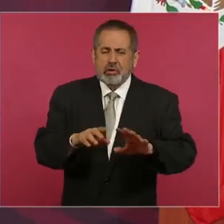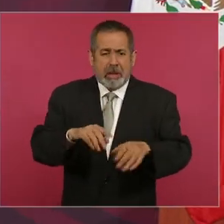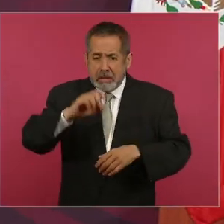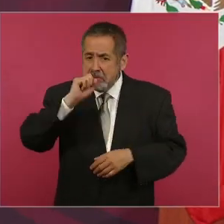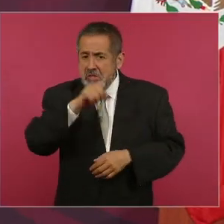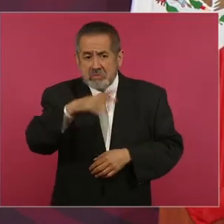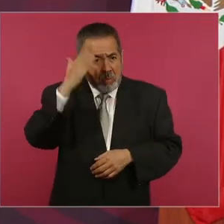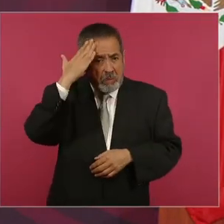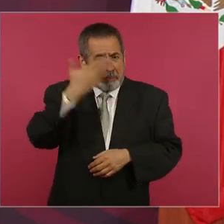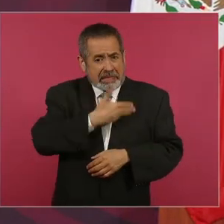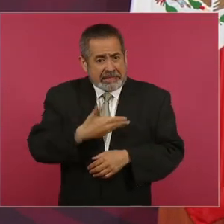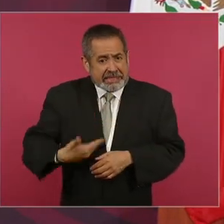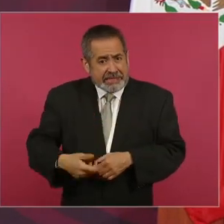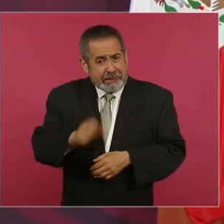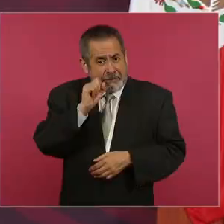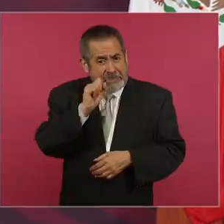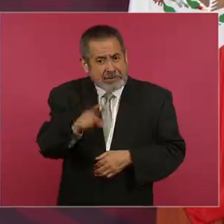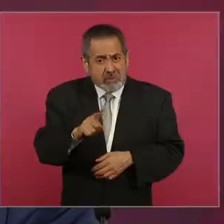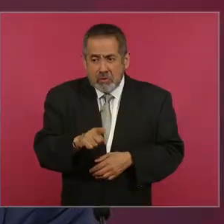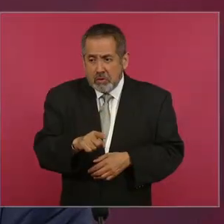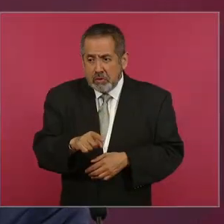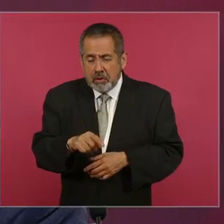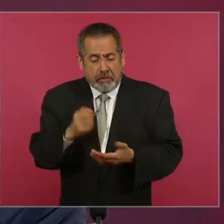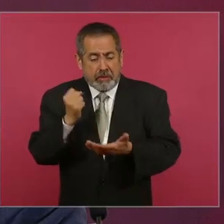No, si esto